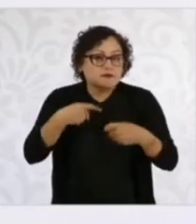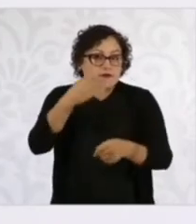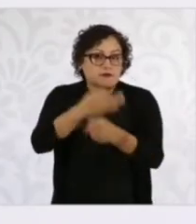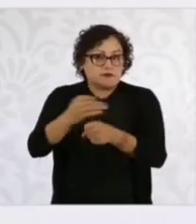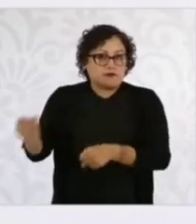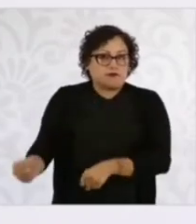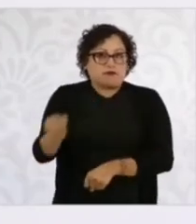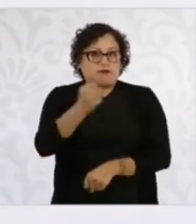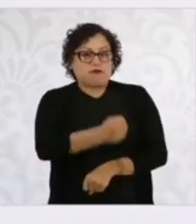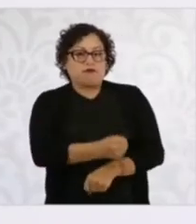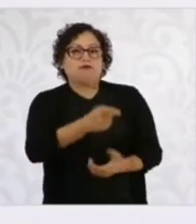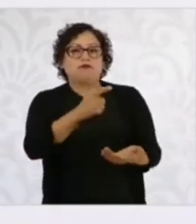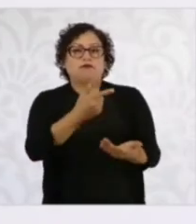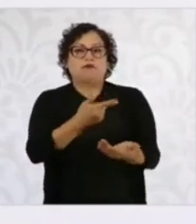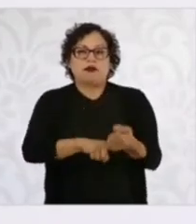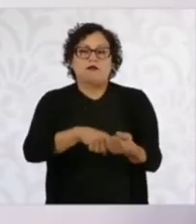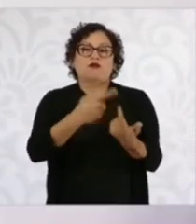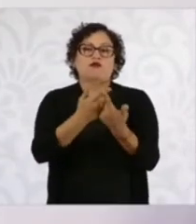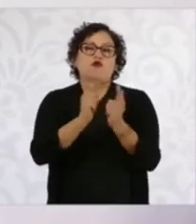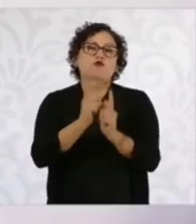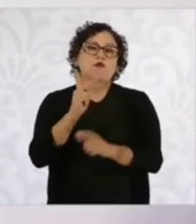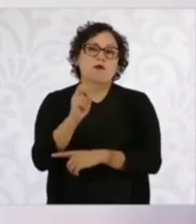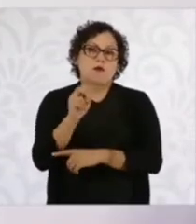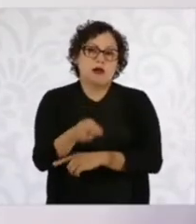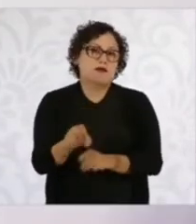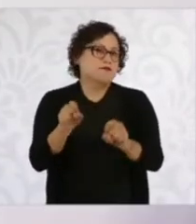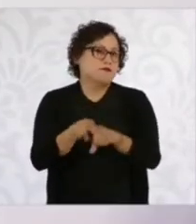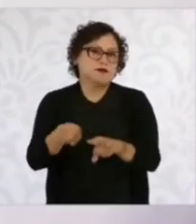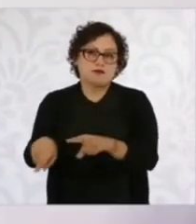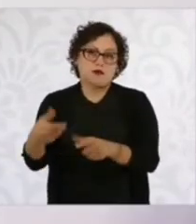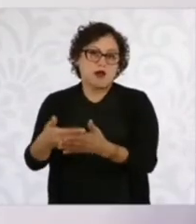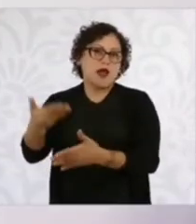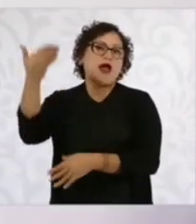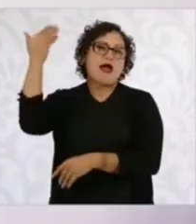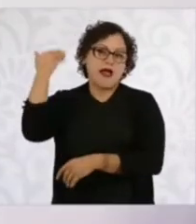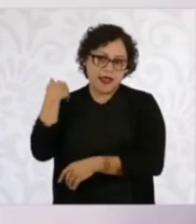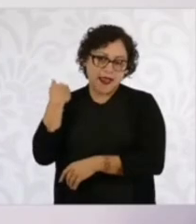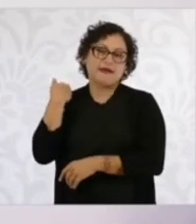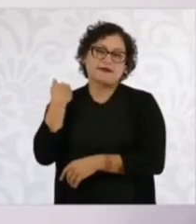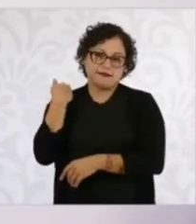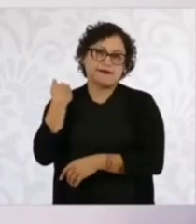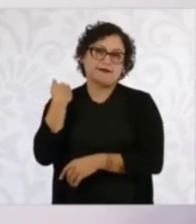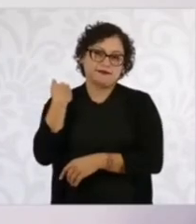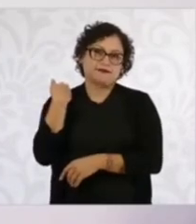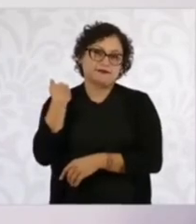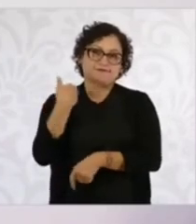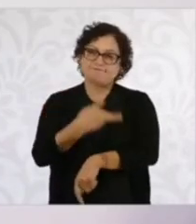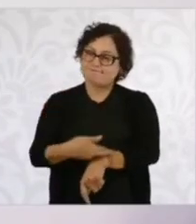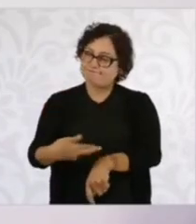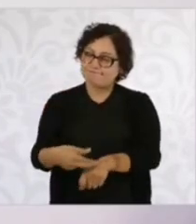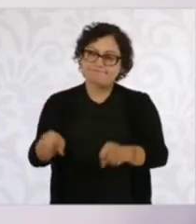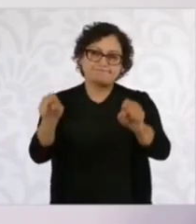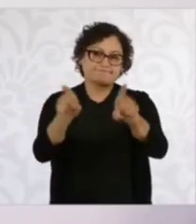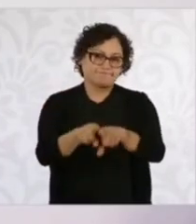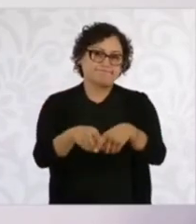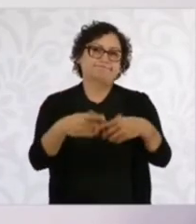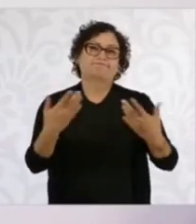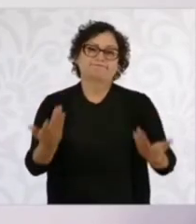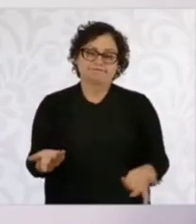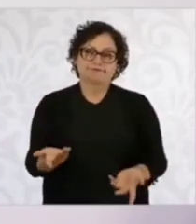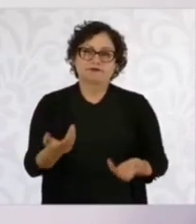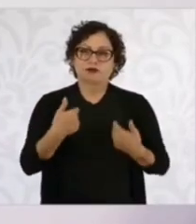Entonces Calderón, que entonces, ya no sé si Calderón está en el PAN o no, pero